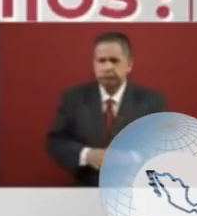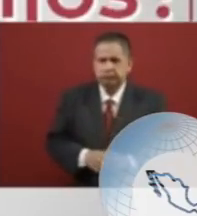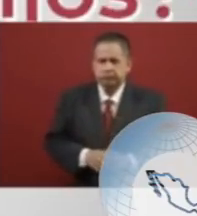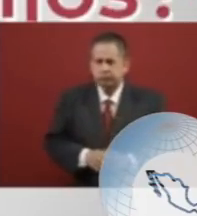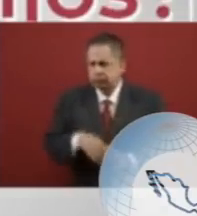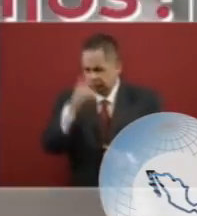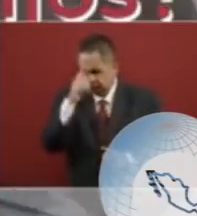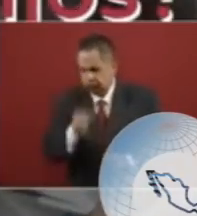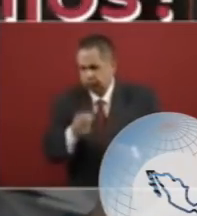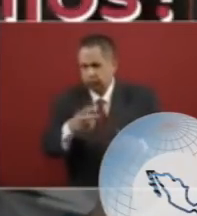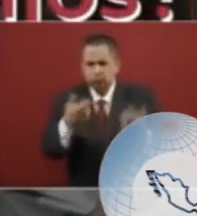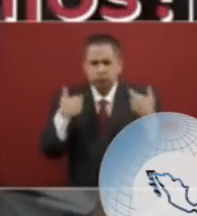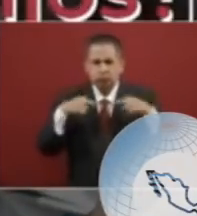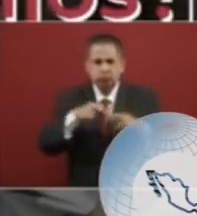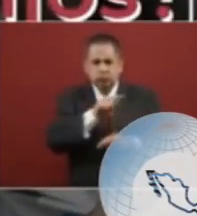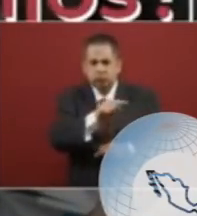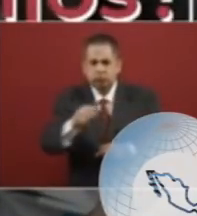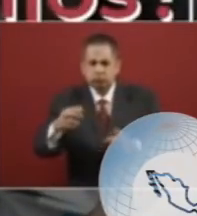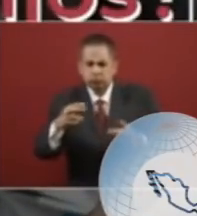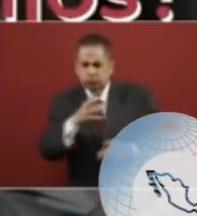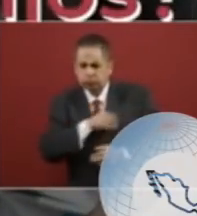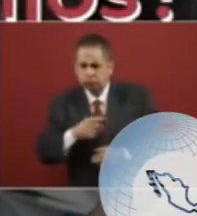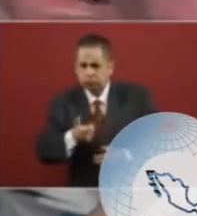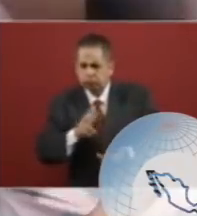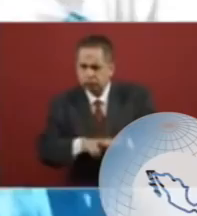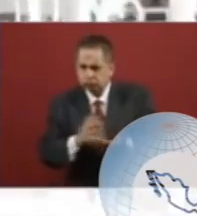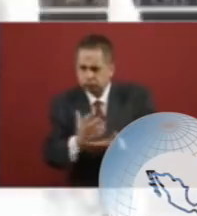¿Sabes cuánto ganan las y los profesores de tus hijos?